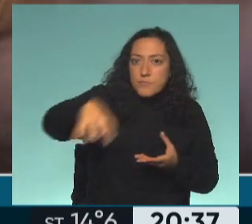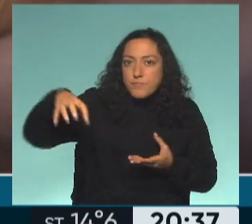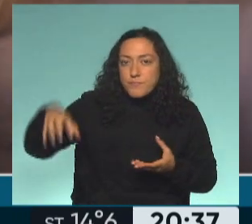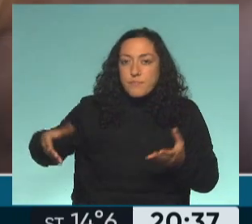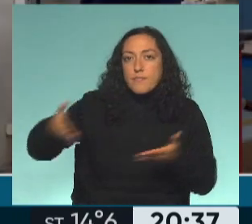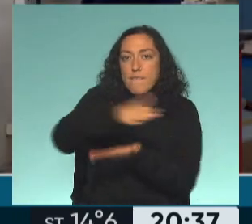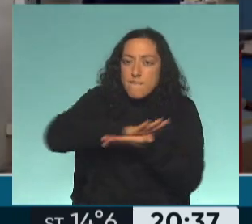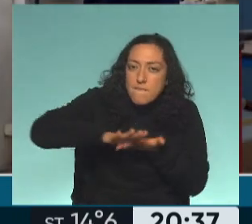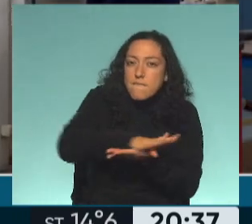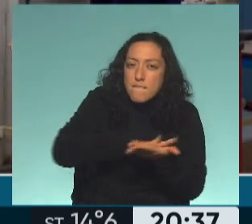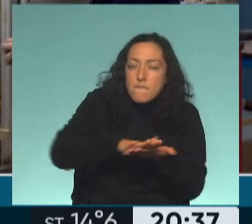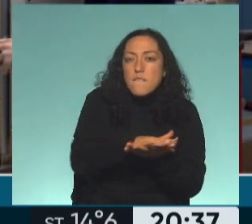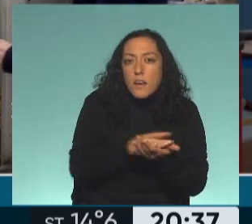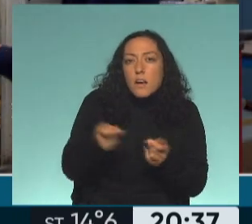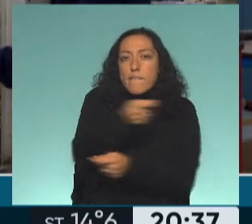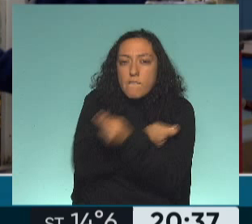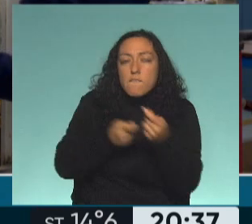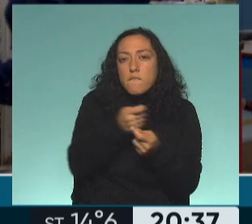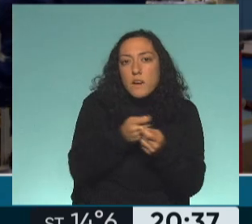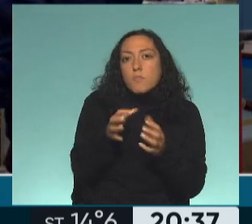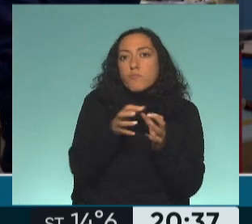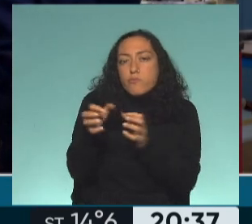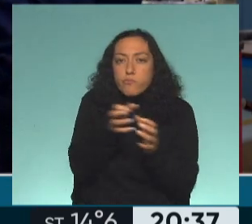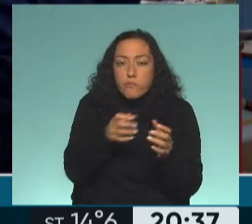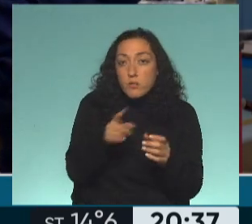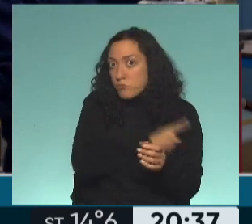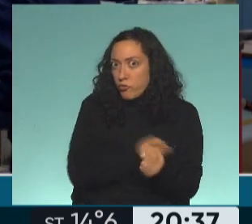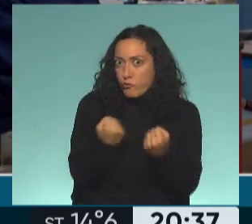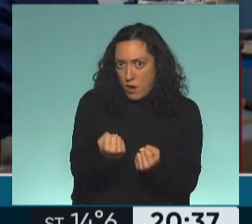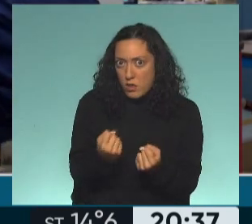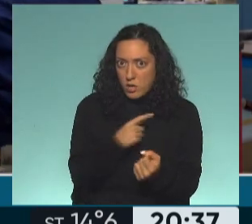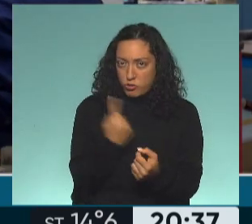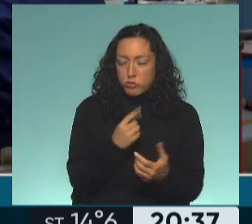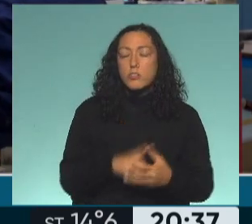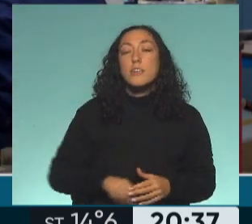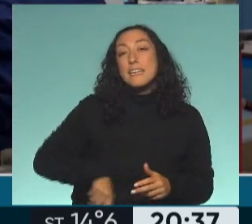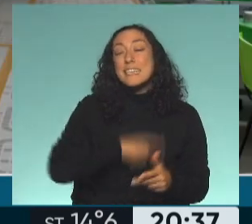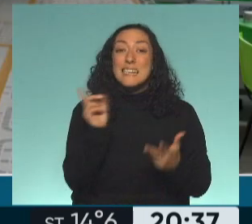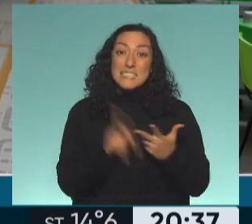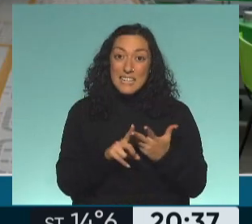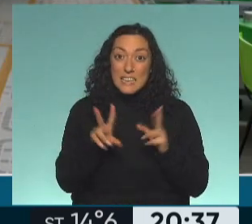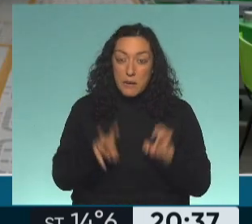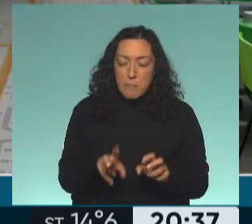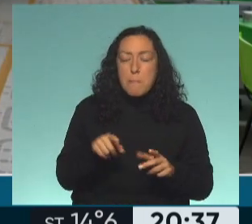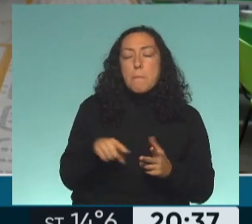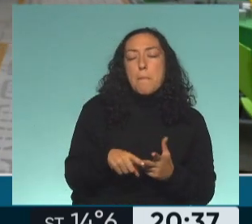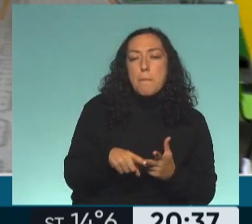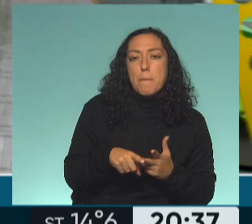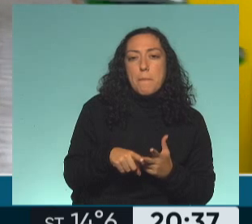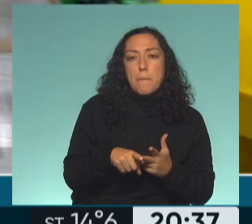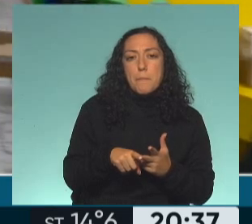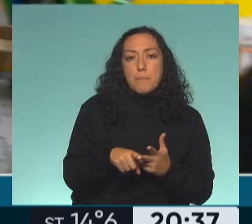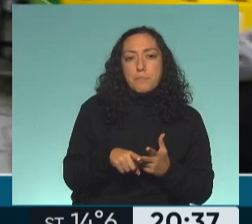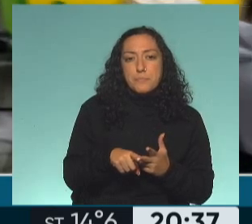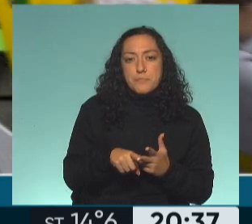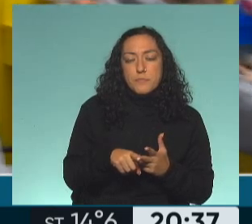es vigorosa y la tenemos en pleno vigor. Y el tercer aspecto, que son